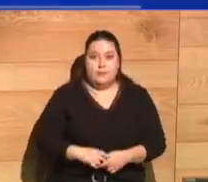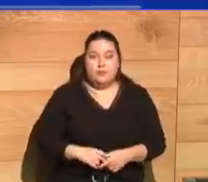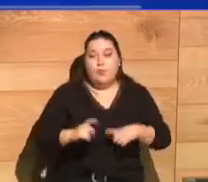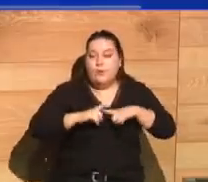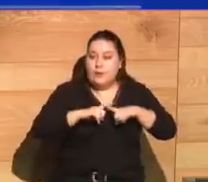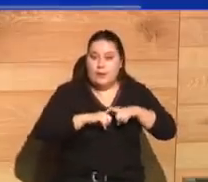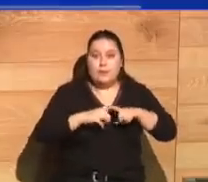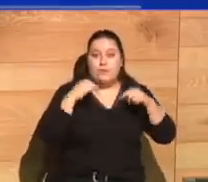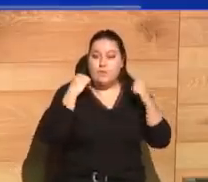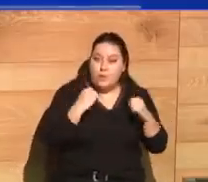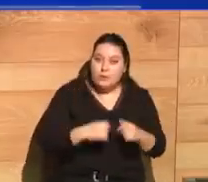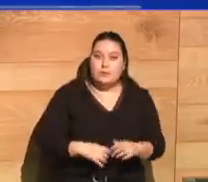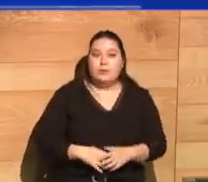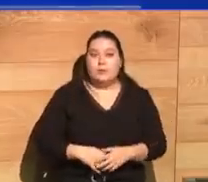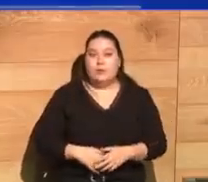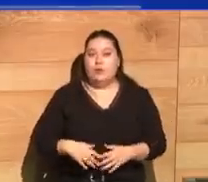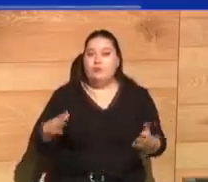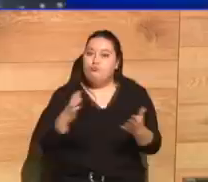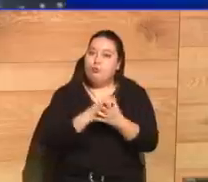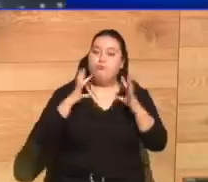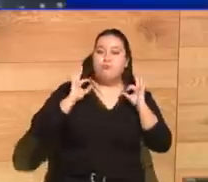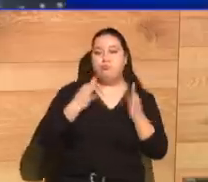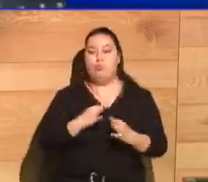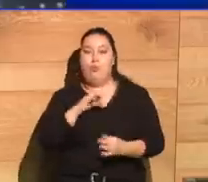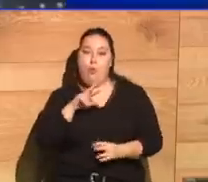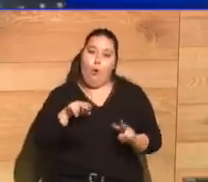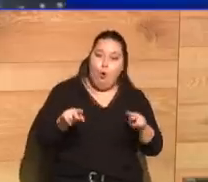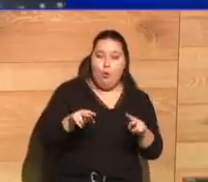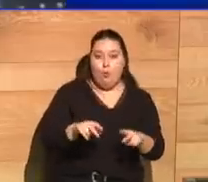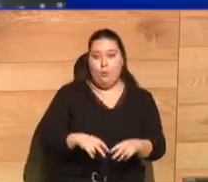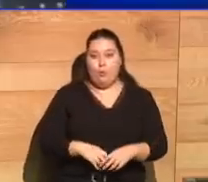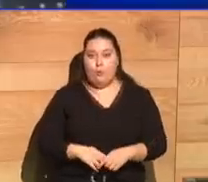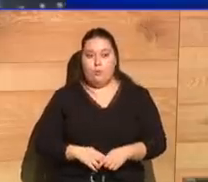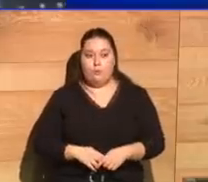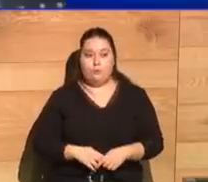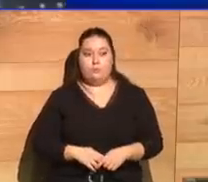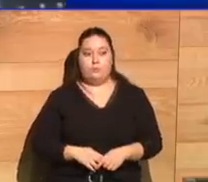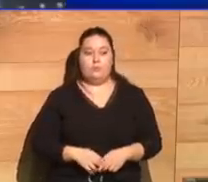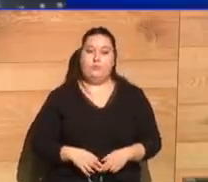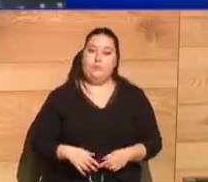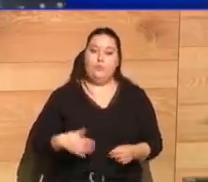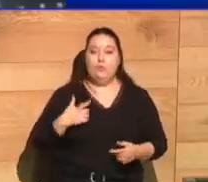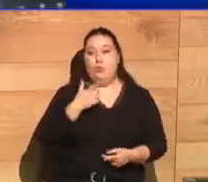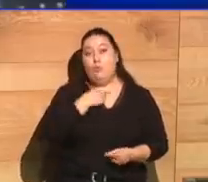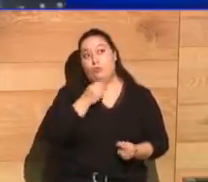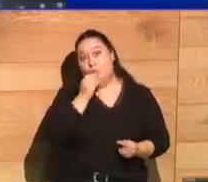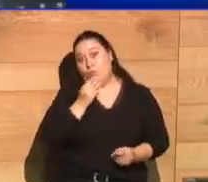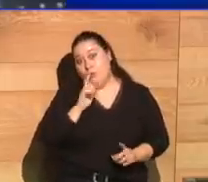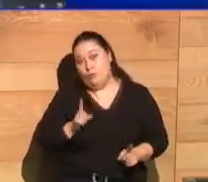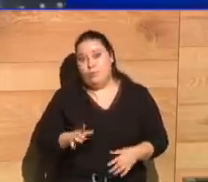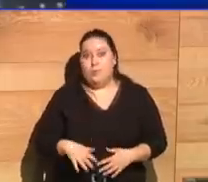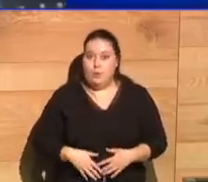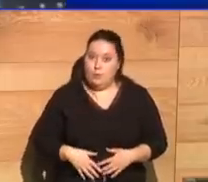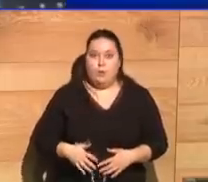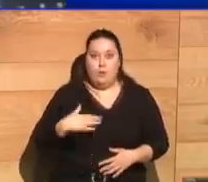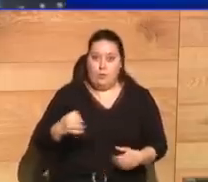carácter enorme, todos con sus cadenones de oro, no precisamente definidos por su exquisito gusto, pero todos, sí capaces de levantar